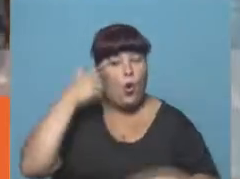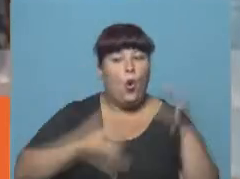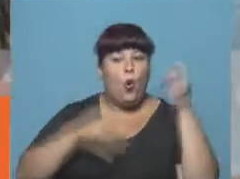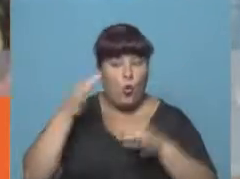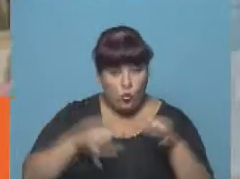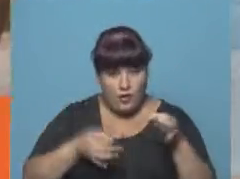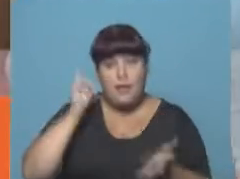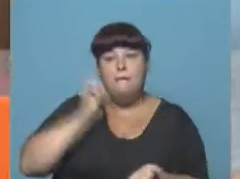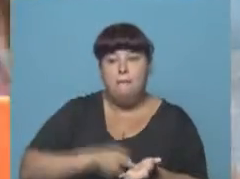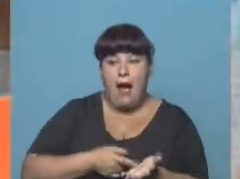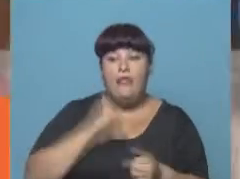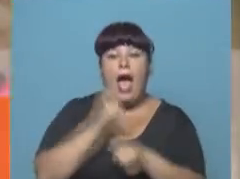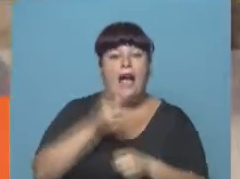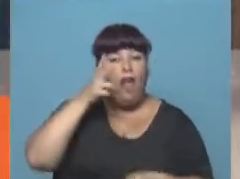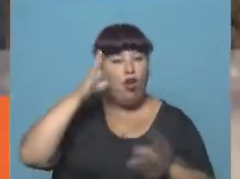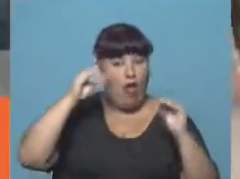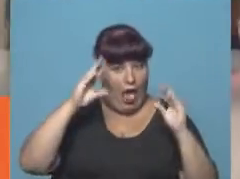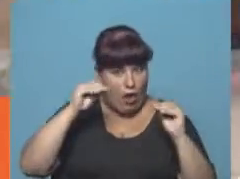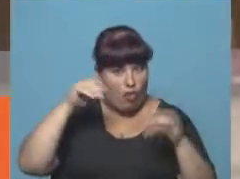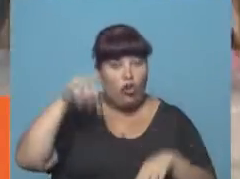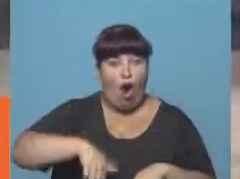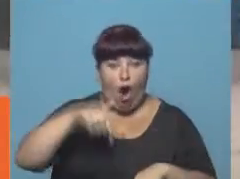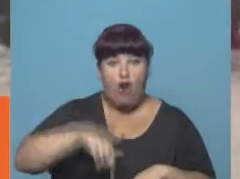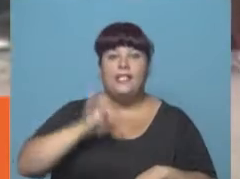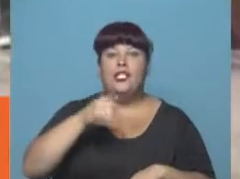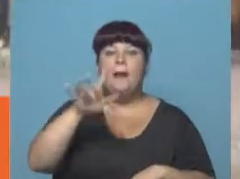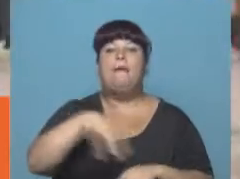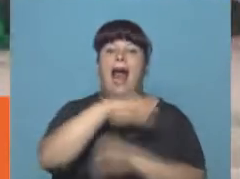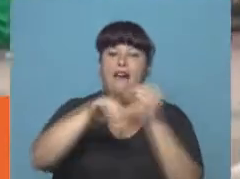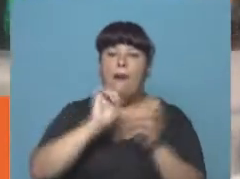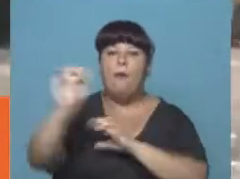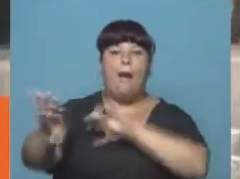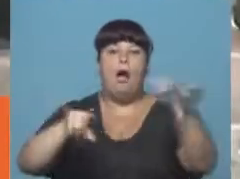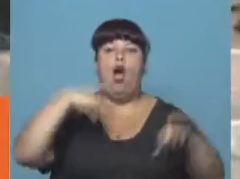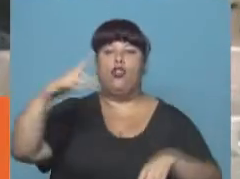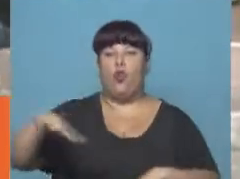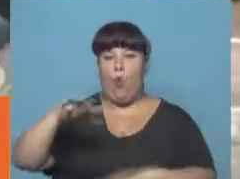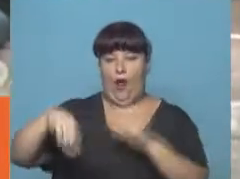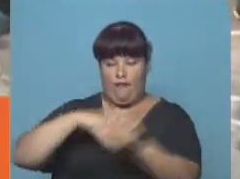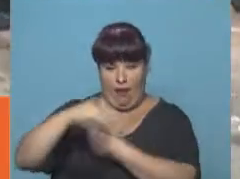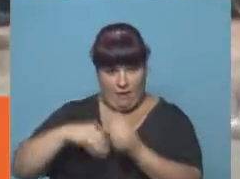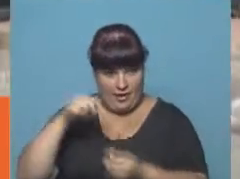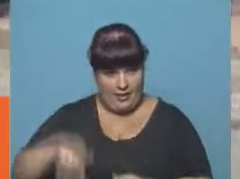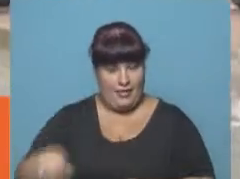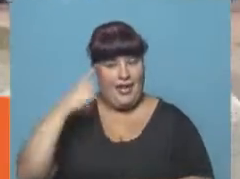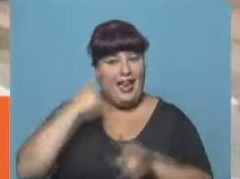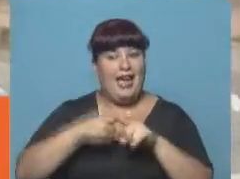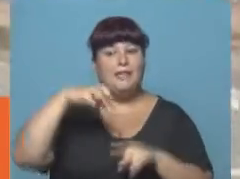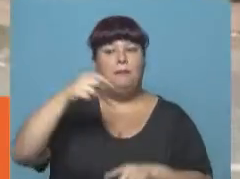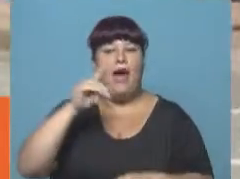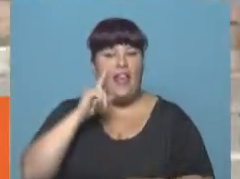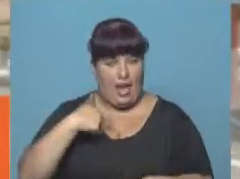justicia dispuso hasta las 20 horas del día de hoy para que reacomoden las familias aquí del ex